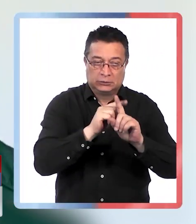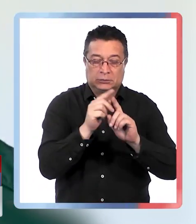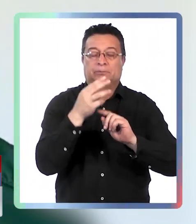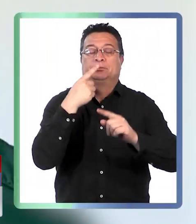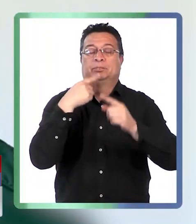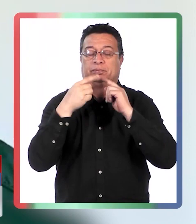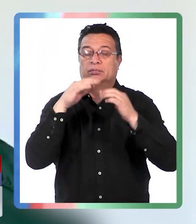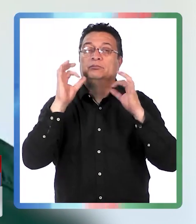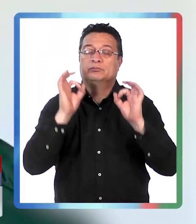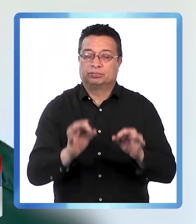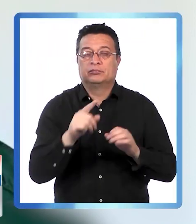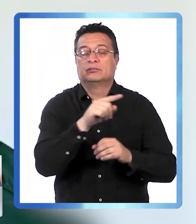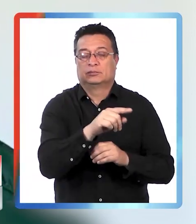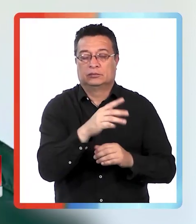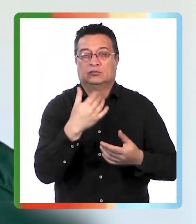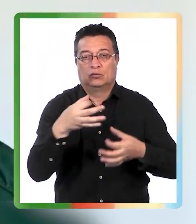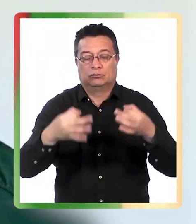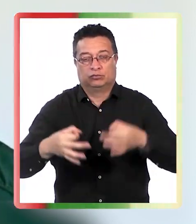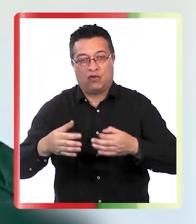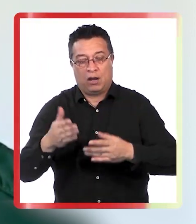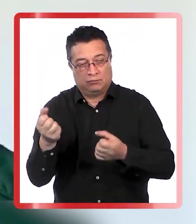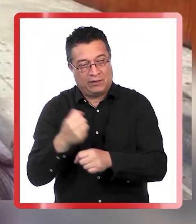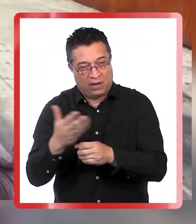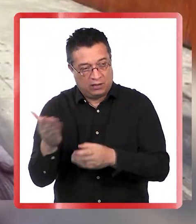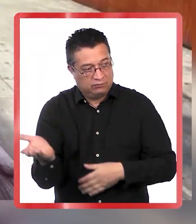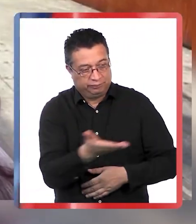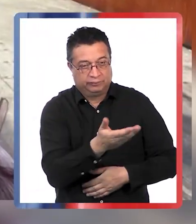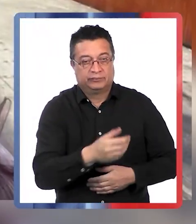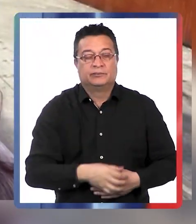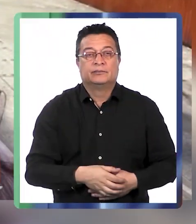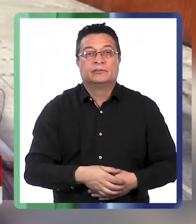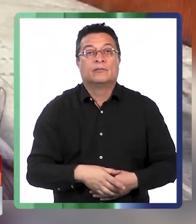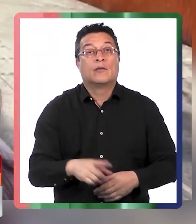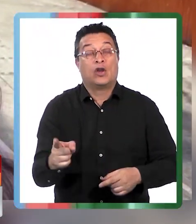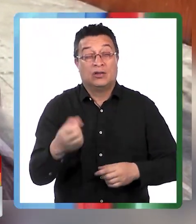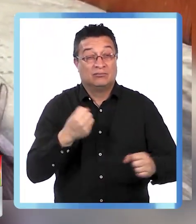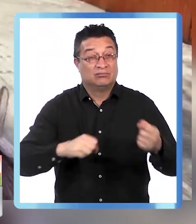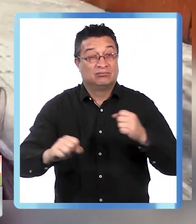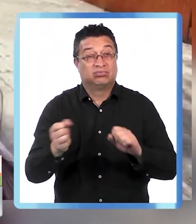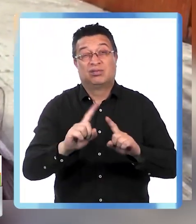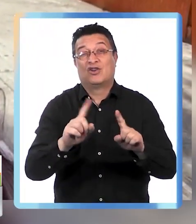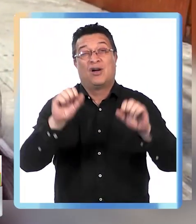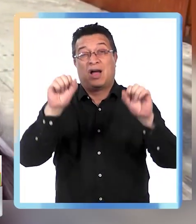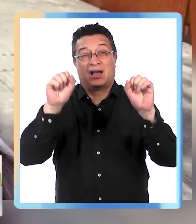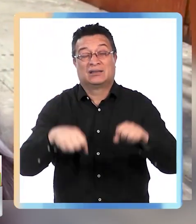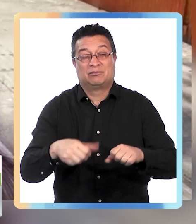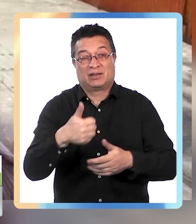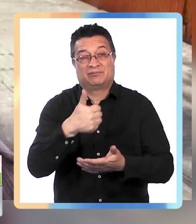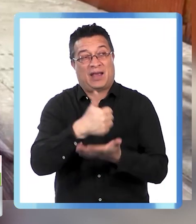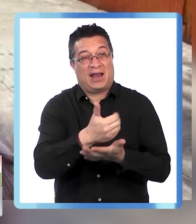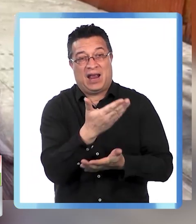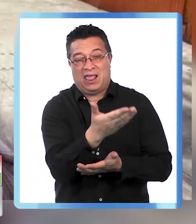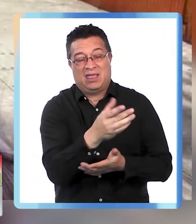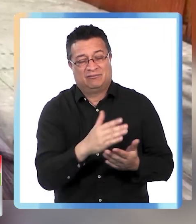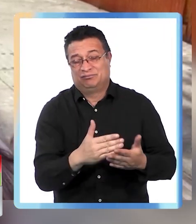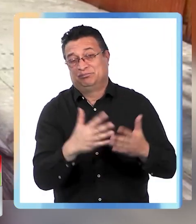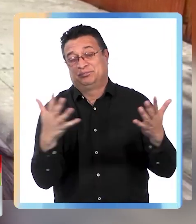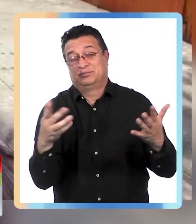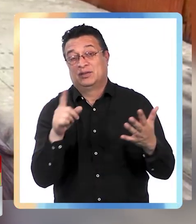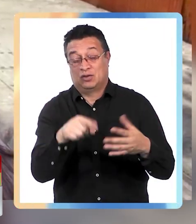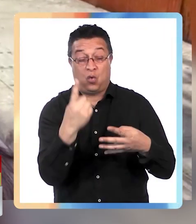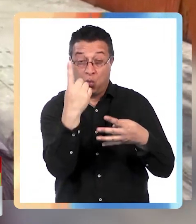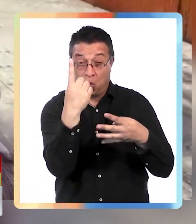y los tribunales actúen como corresponde. Creo que es una conducta inaceptable de parte de la autoridad comunal, en este caso el